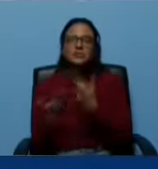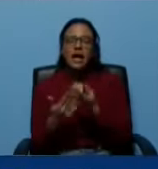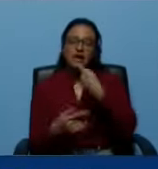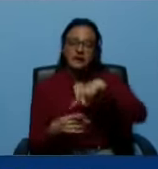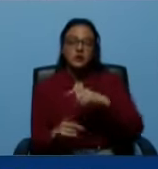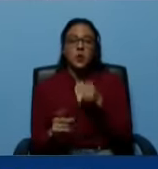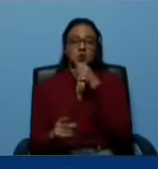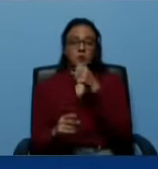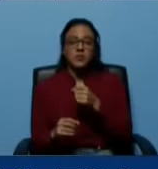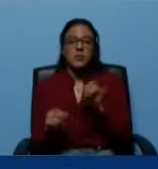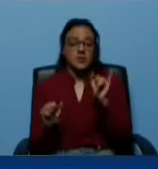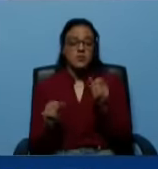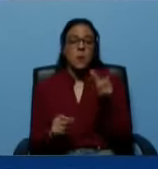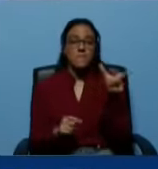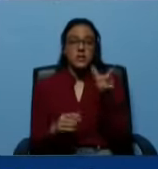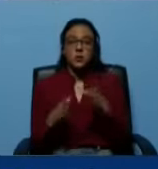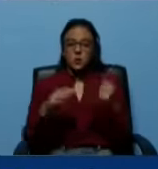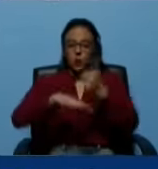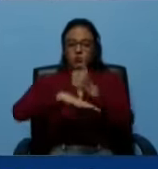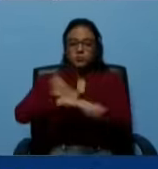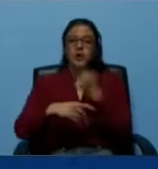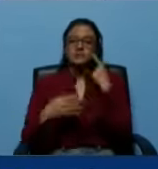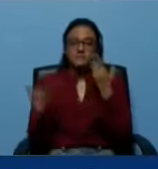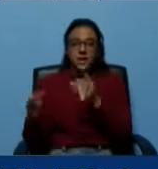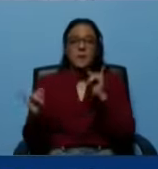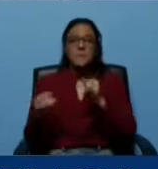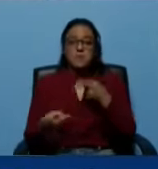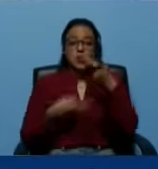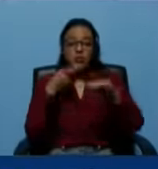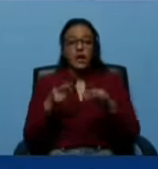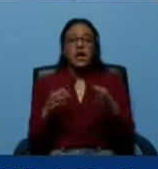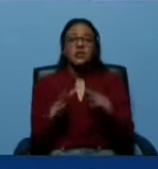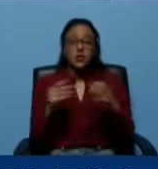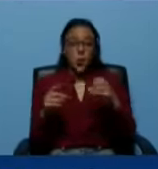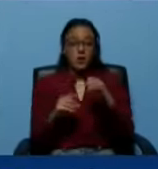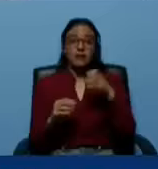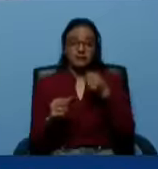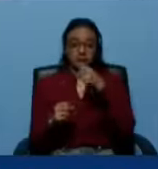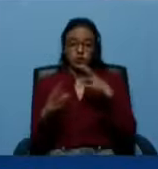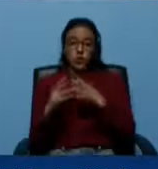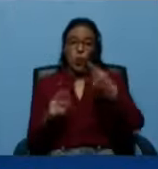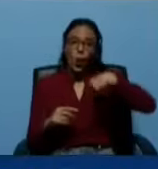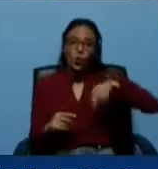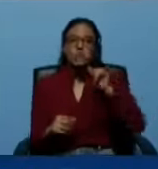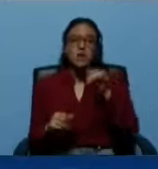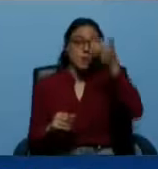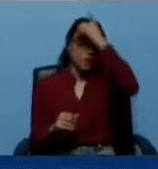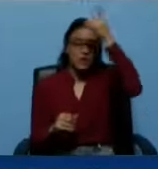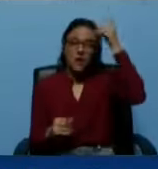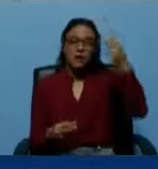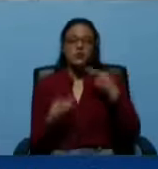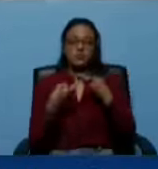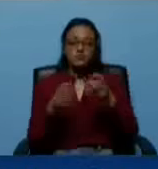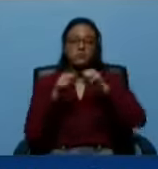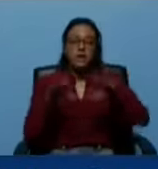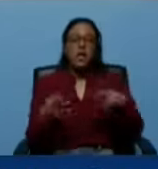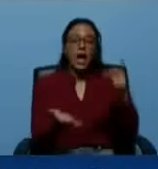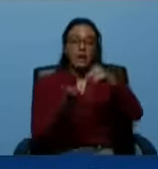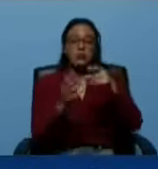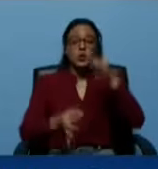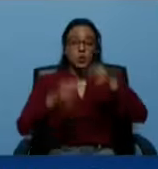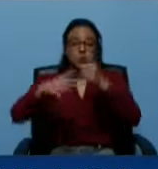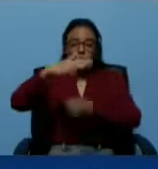Unido de Venezuela y a los miembros y a las miembros de Gran Pueblo Patriótico. A la prensa por parte de Diosdado Cabello, quien ha asistido al Tribunal